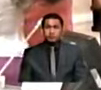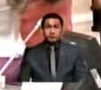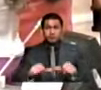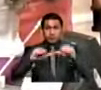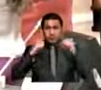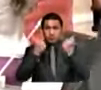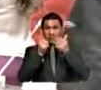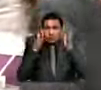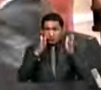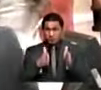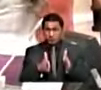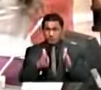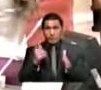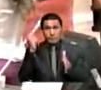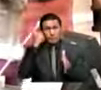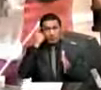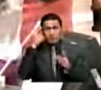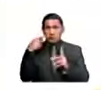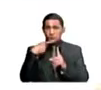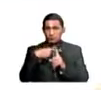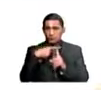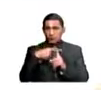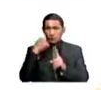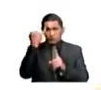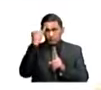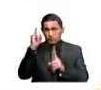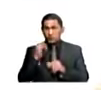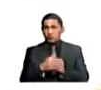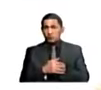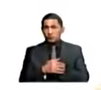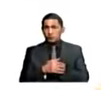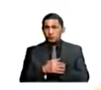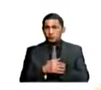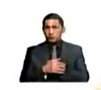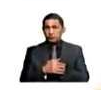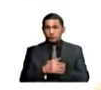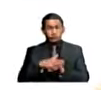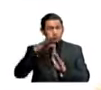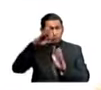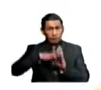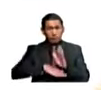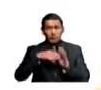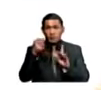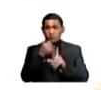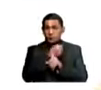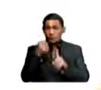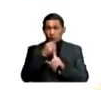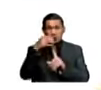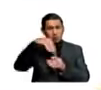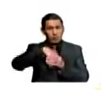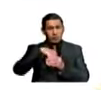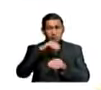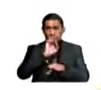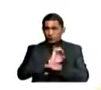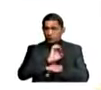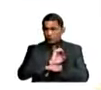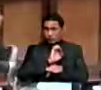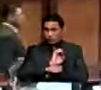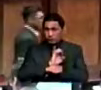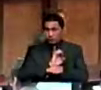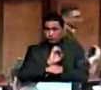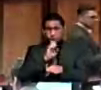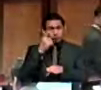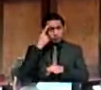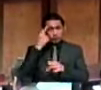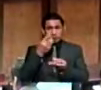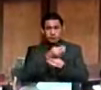Jonathan Parra ve como positiva esa propuesta. ¿Cómo se baja los índices de criminalidad en el Ecuador? También con la contratación y la generación de empleo.